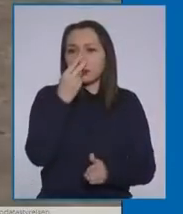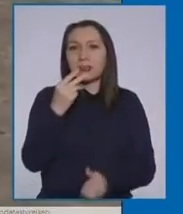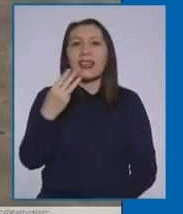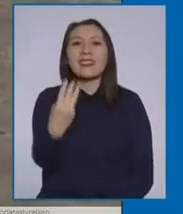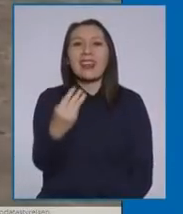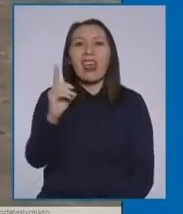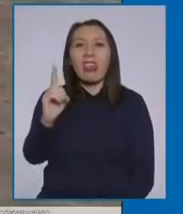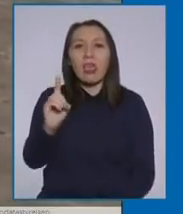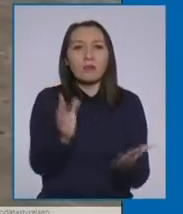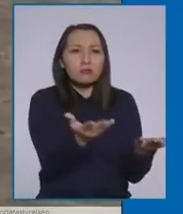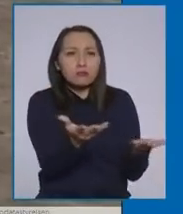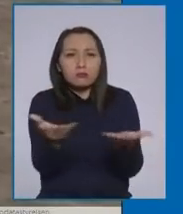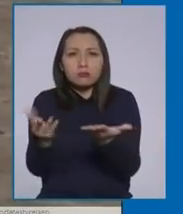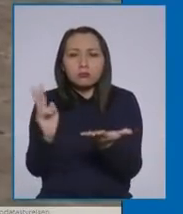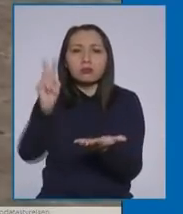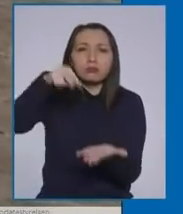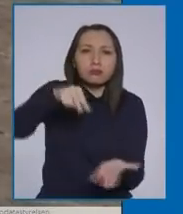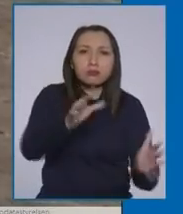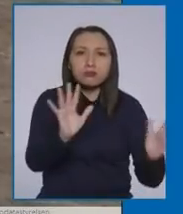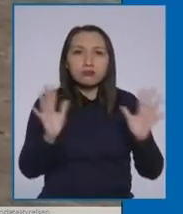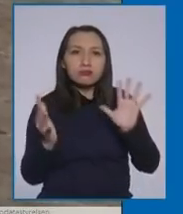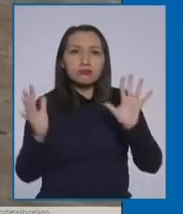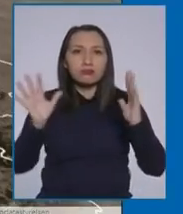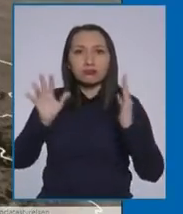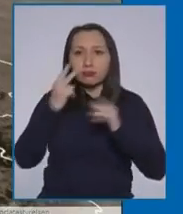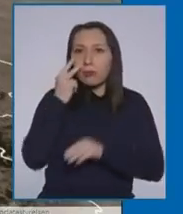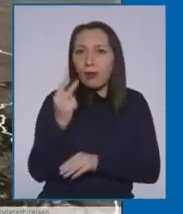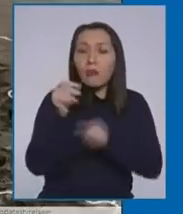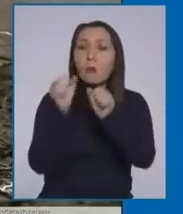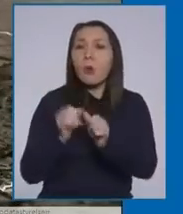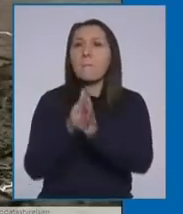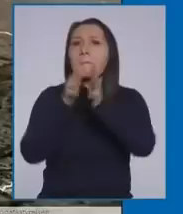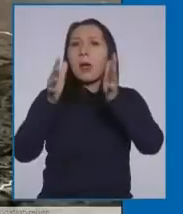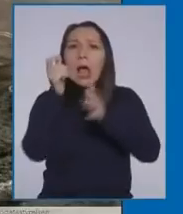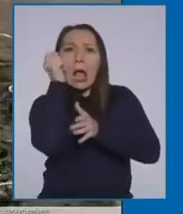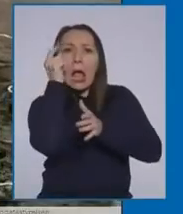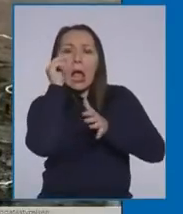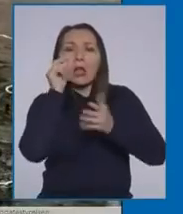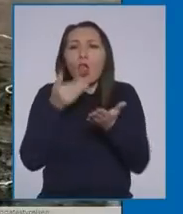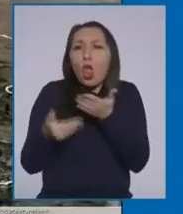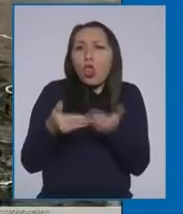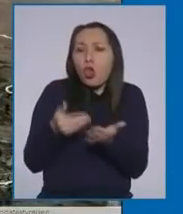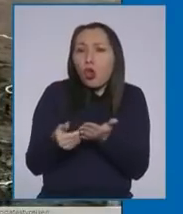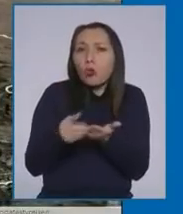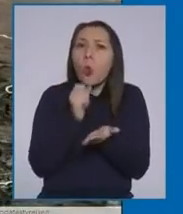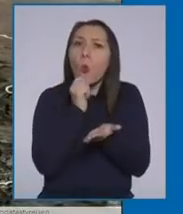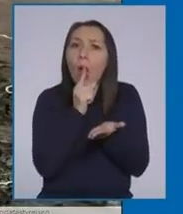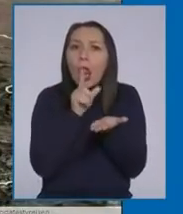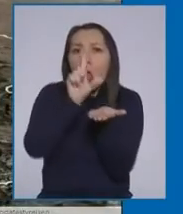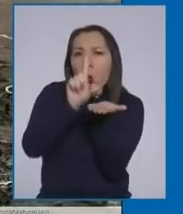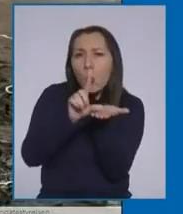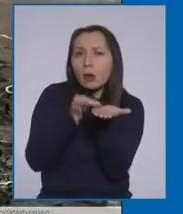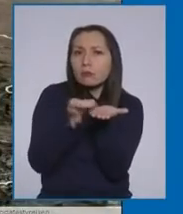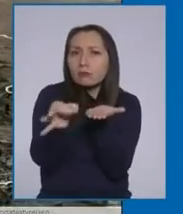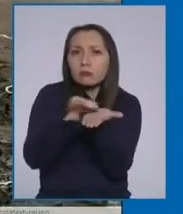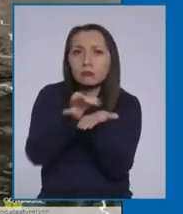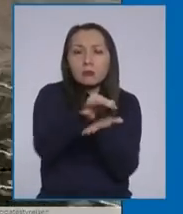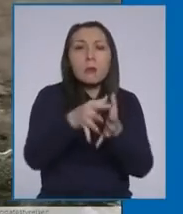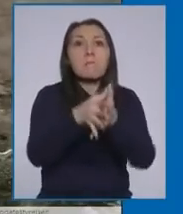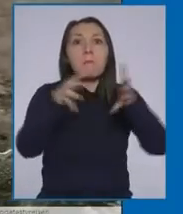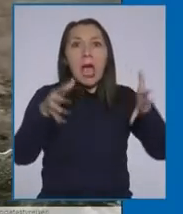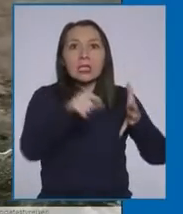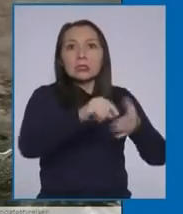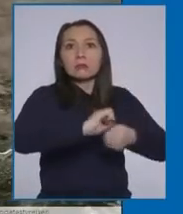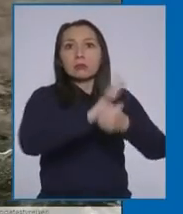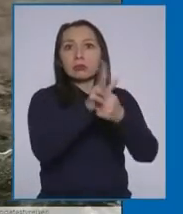tres dimensiones de la información territorial a modo de poder tener una mayor noción de en dónde y en qué sectores se encuentra más activa